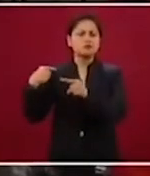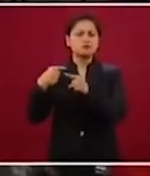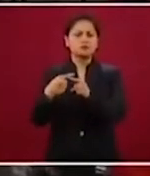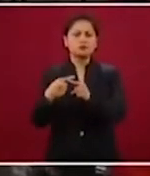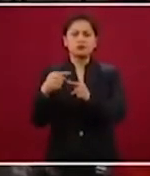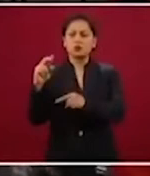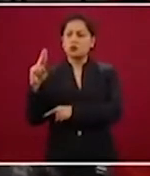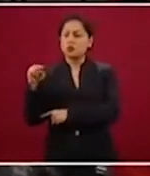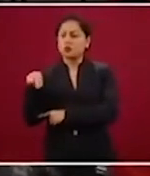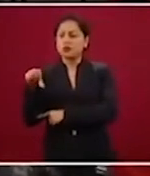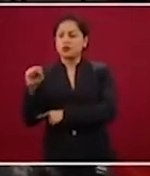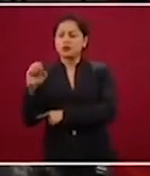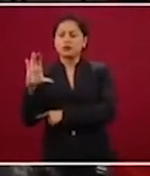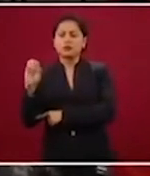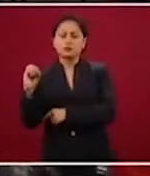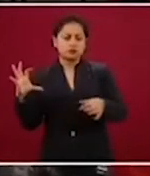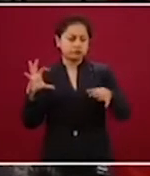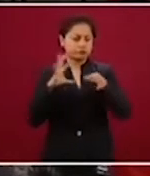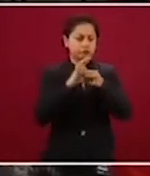México.